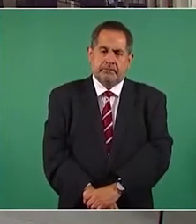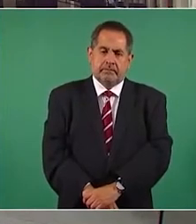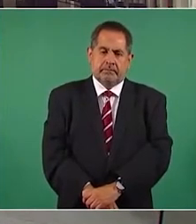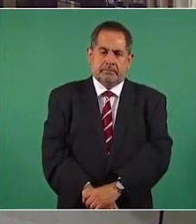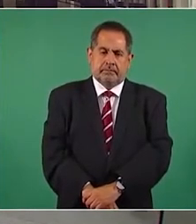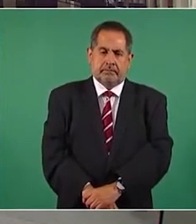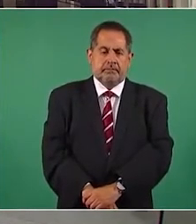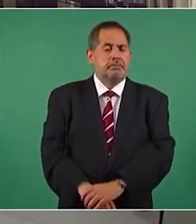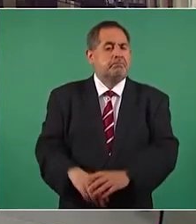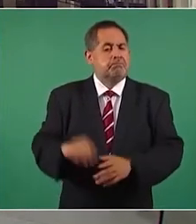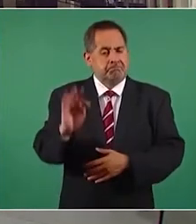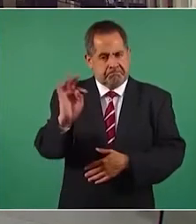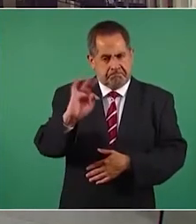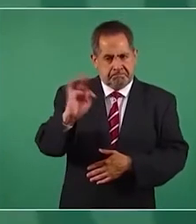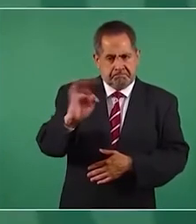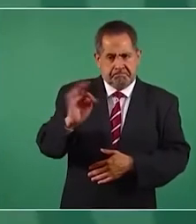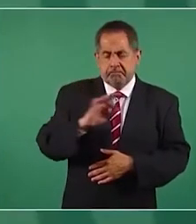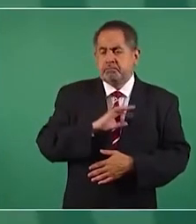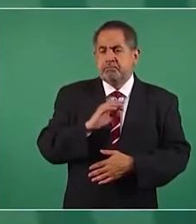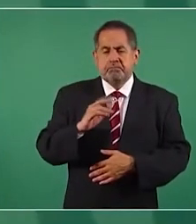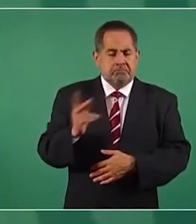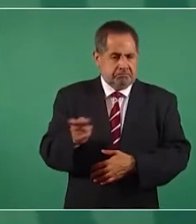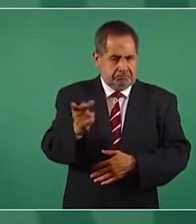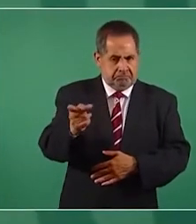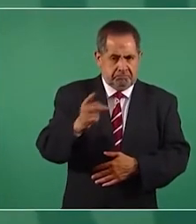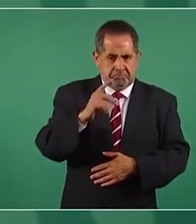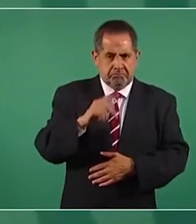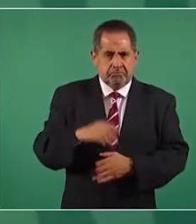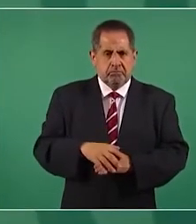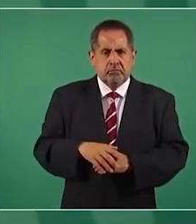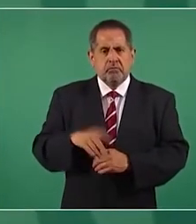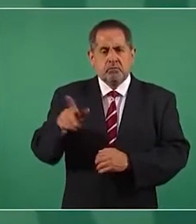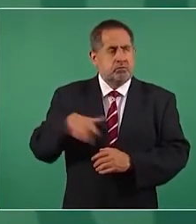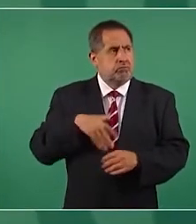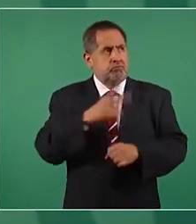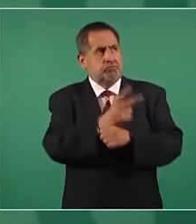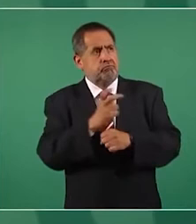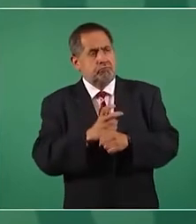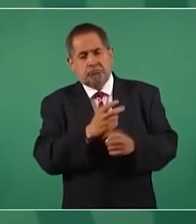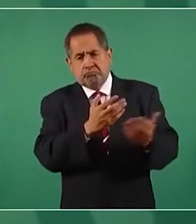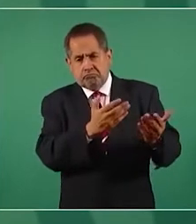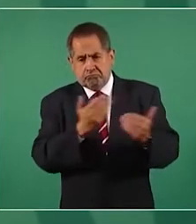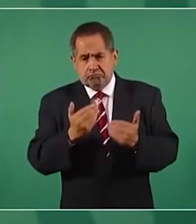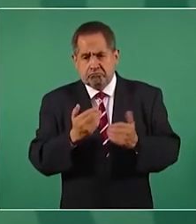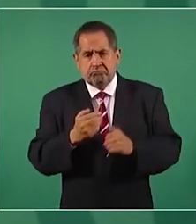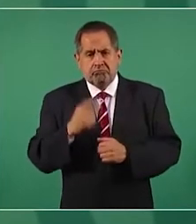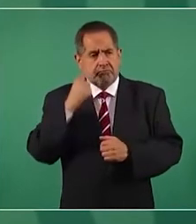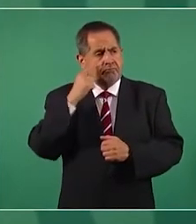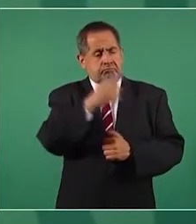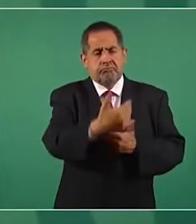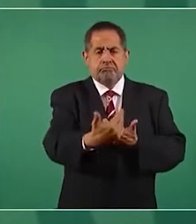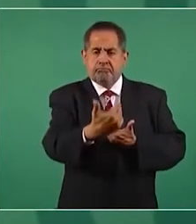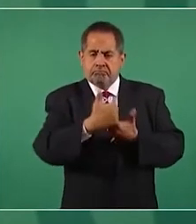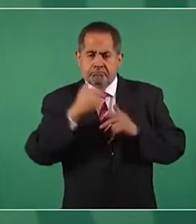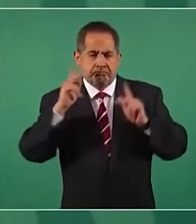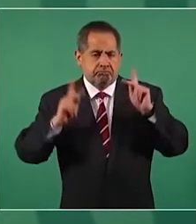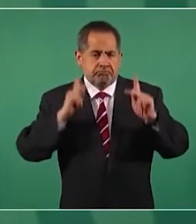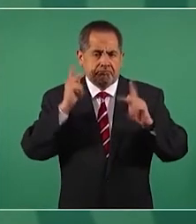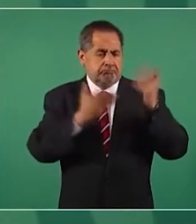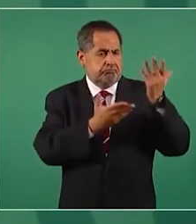Hay esa posibilidad. Nosotros le formulamos una invitación para que él visite México